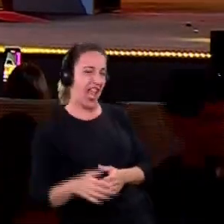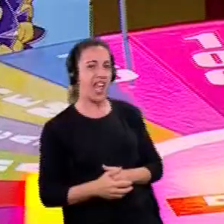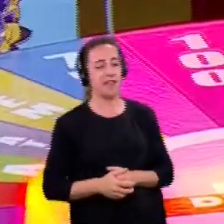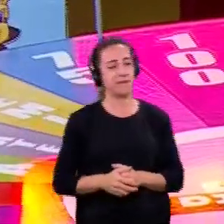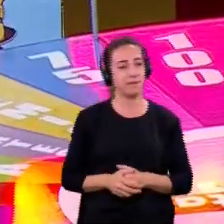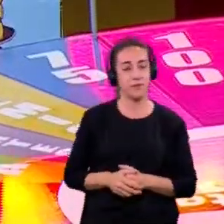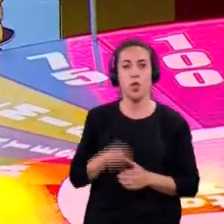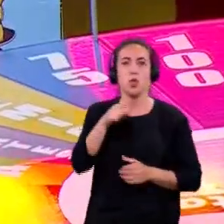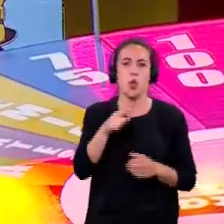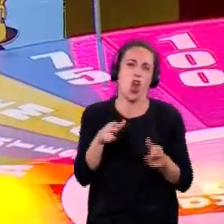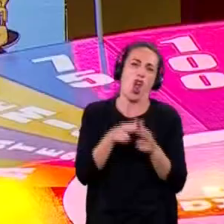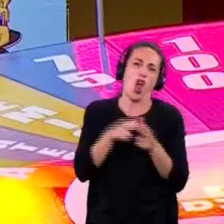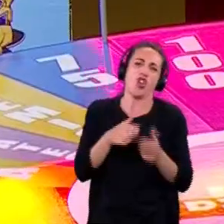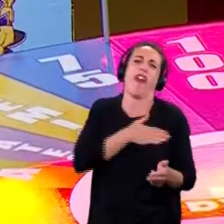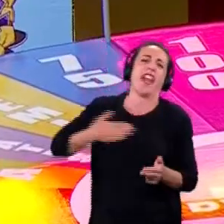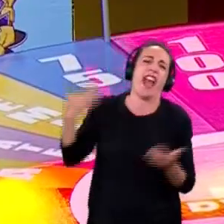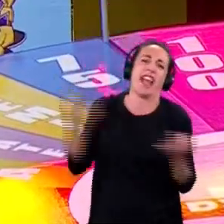tú qué coño